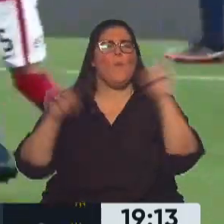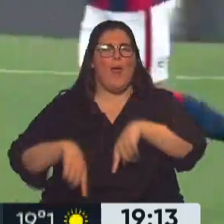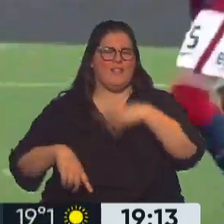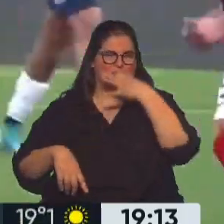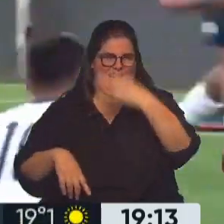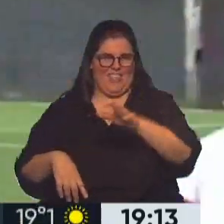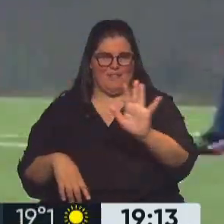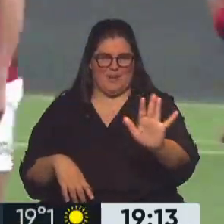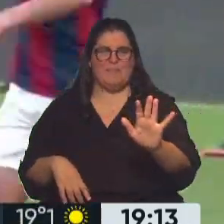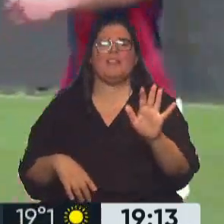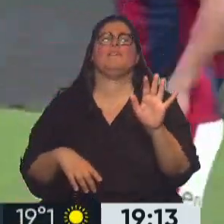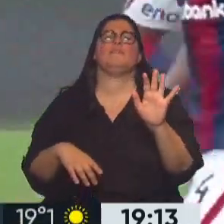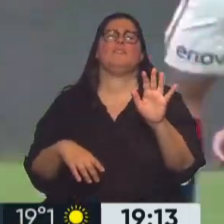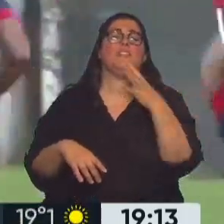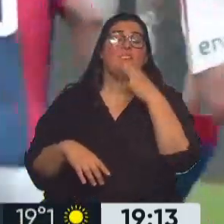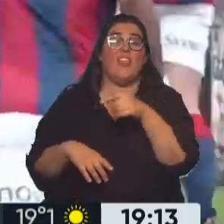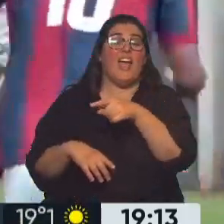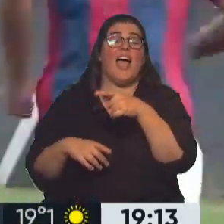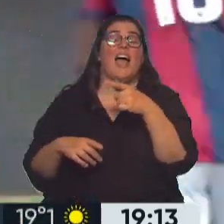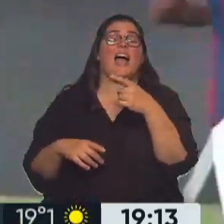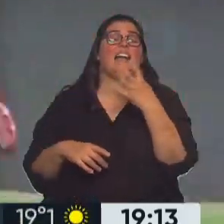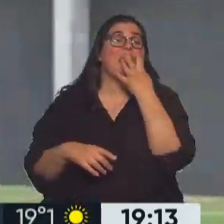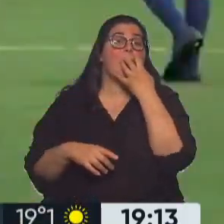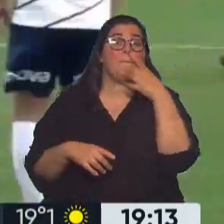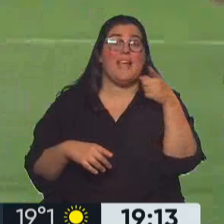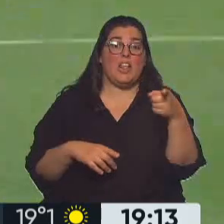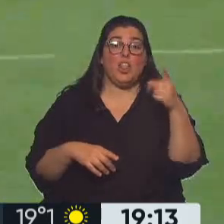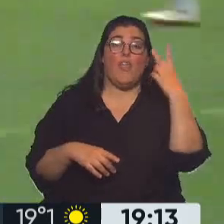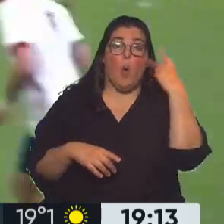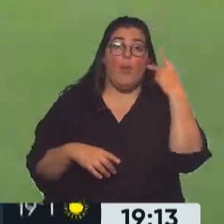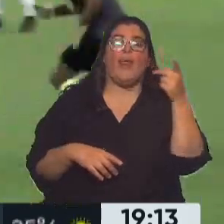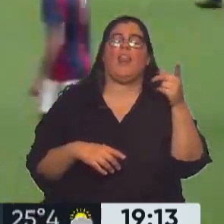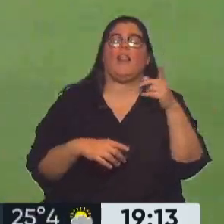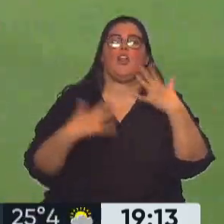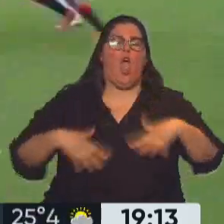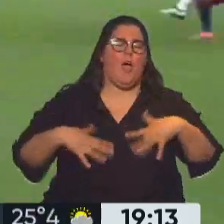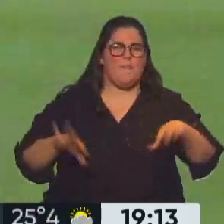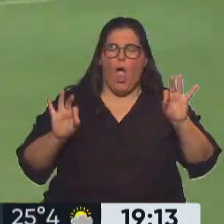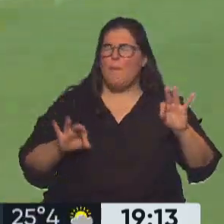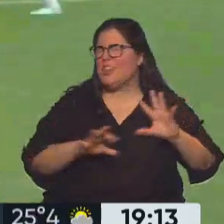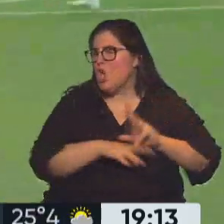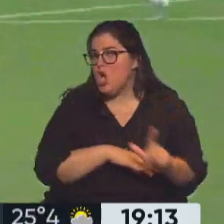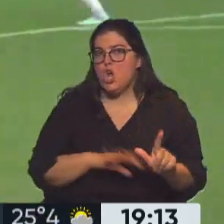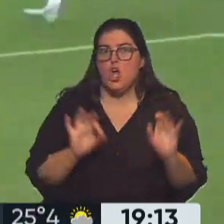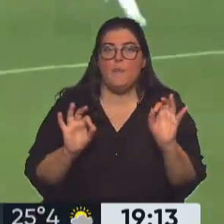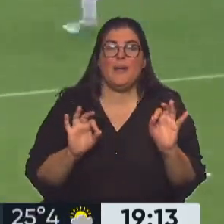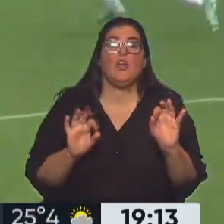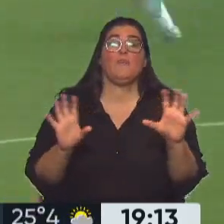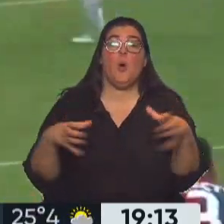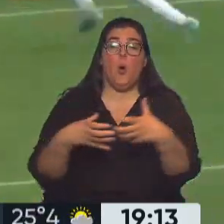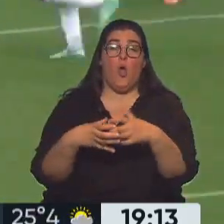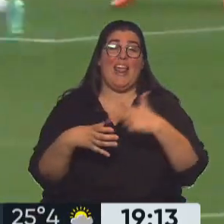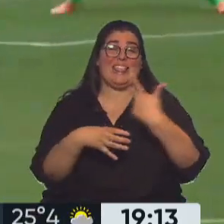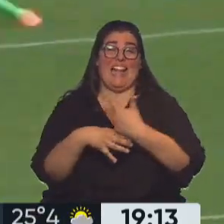robaron toda la ropa a Sarmiento de junín no no no empez de nuevo le robaron a la tercera